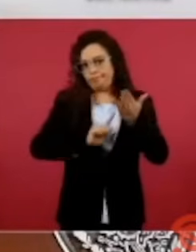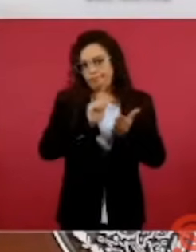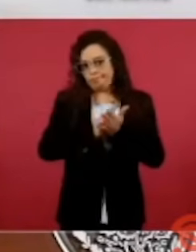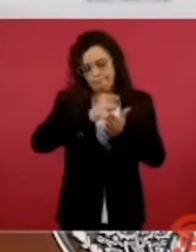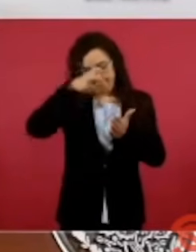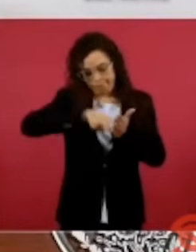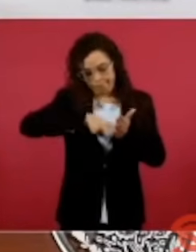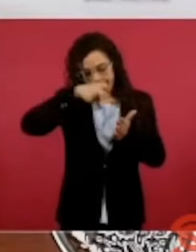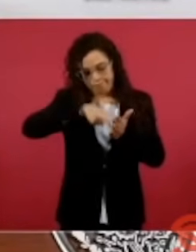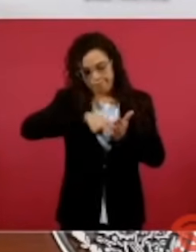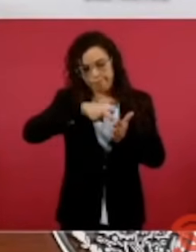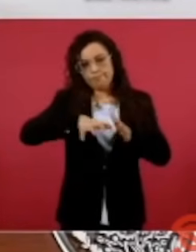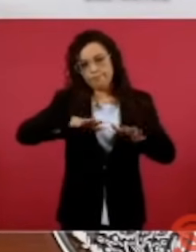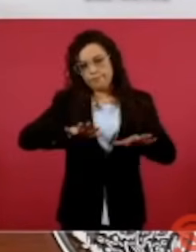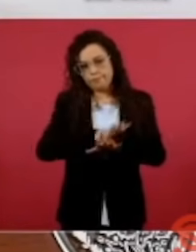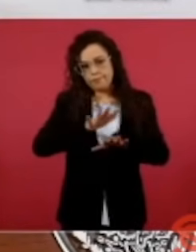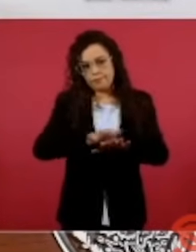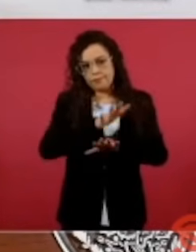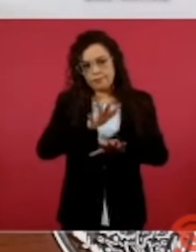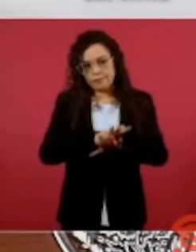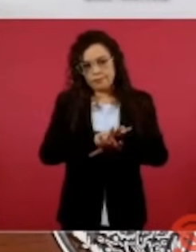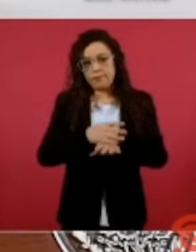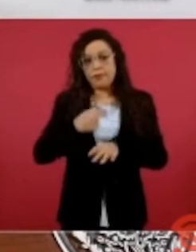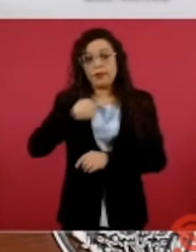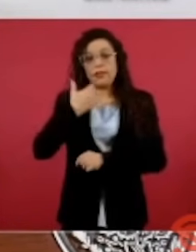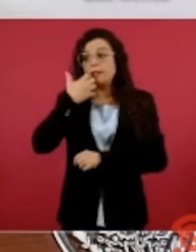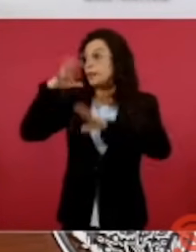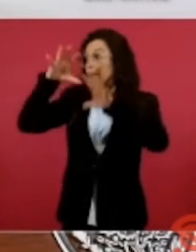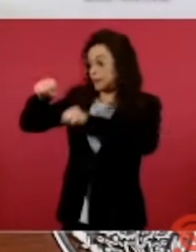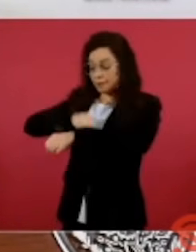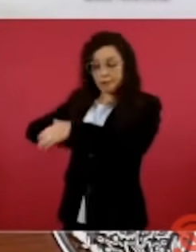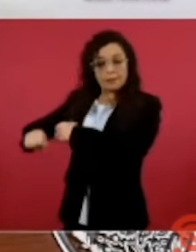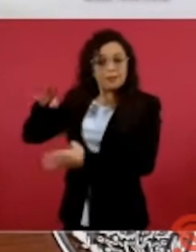cárcel sino para que se imparta justicia